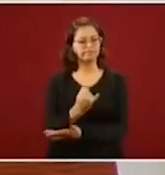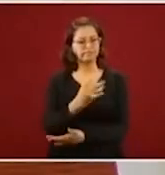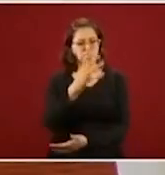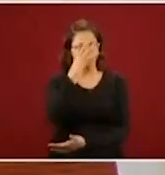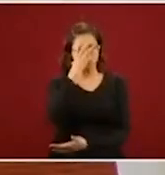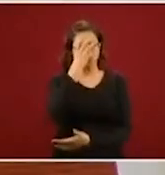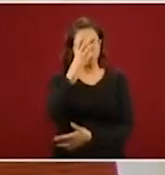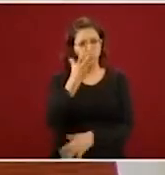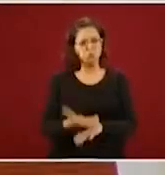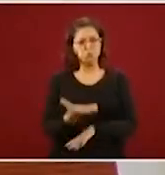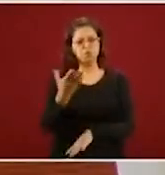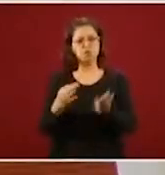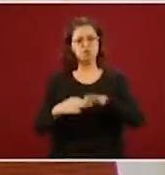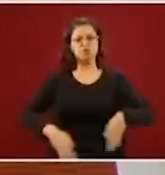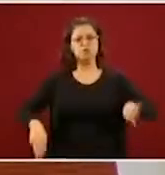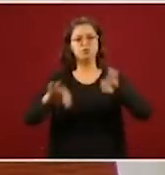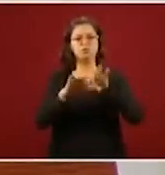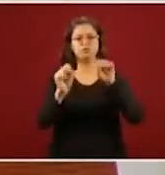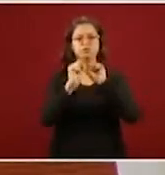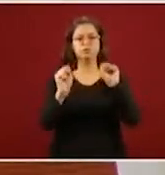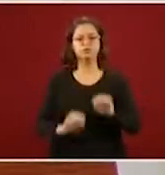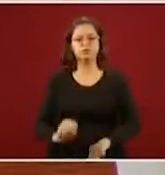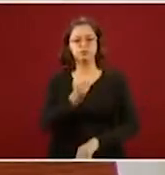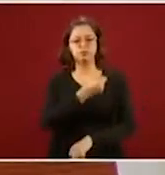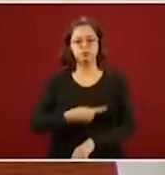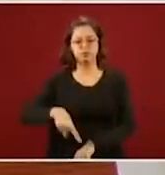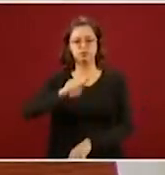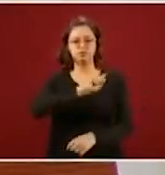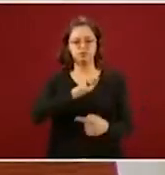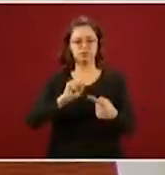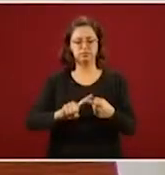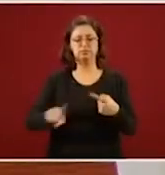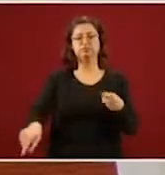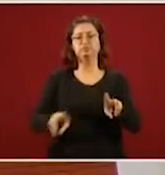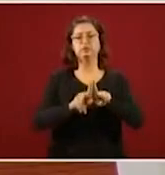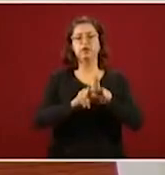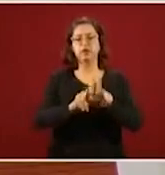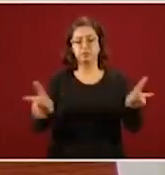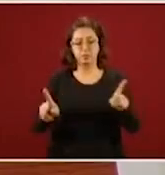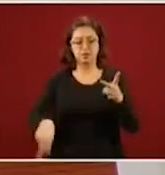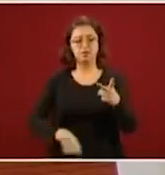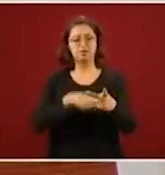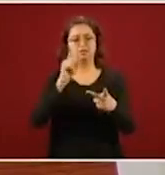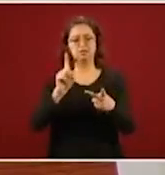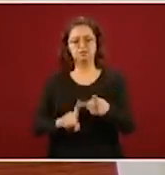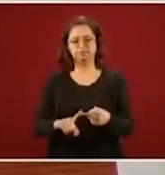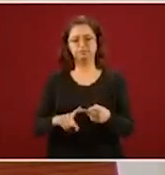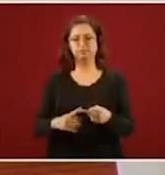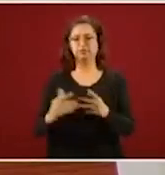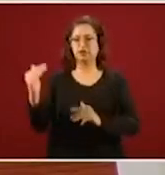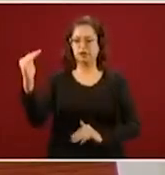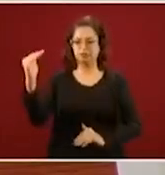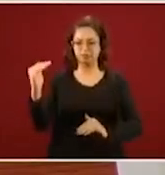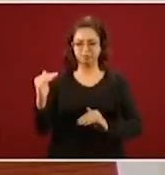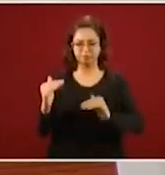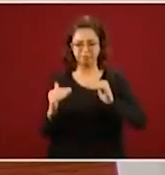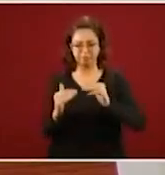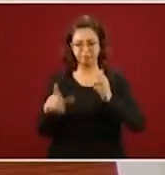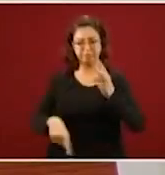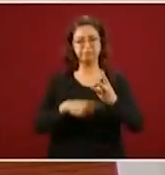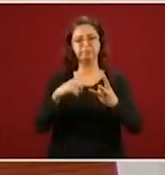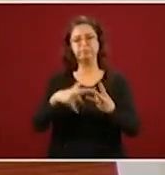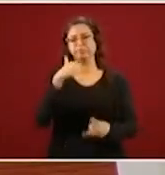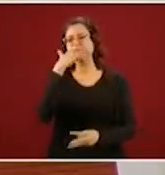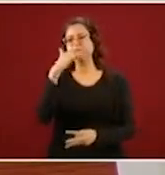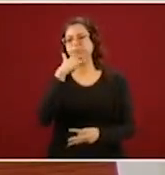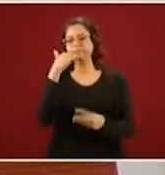un sistema de salud bajo los principios de universalidad, reducción de la desigualdad, combate a la corrupción